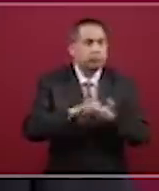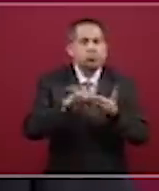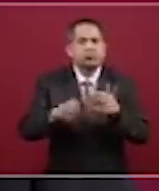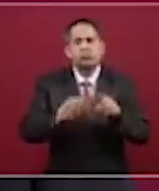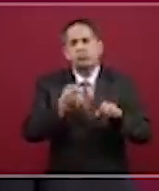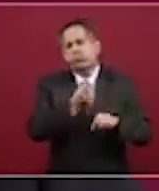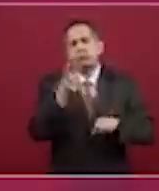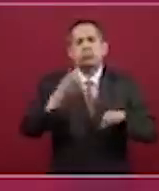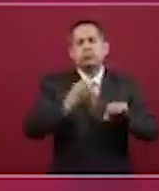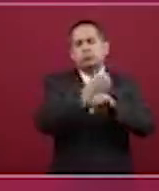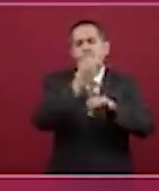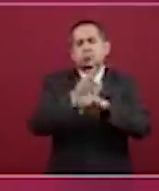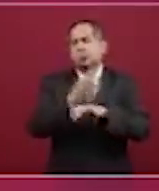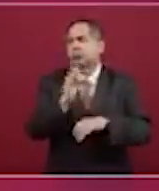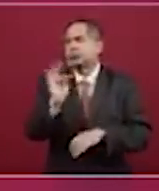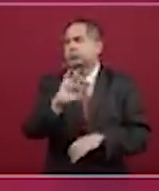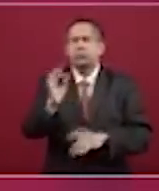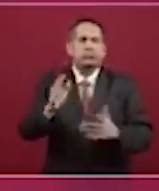pueden haber